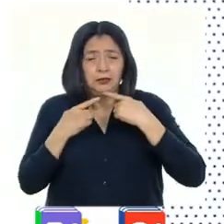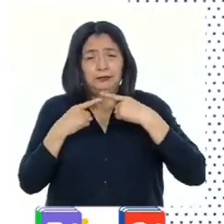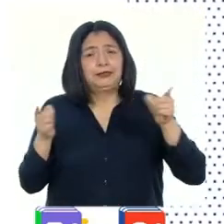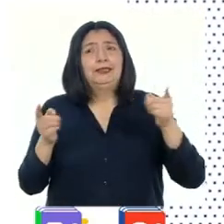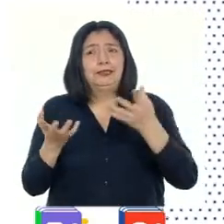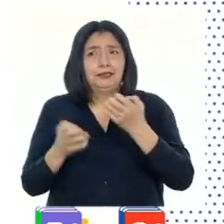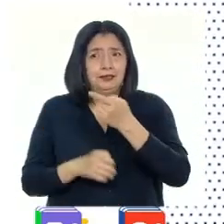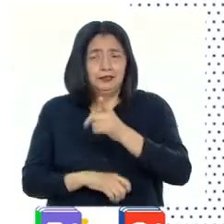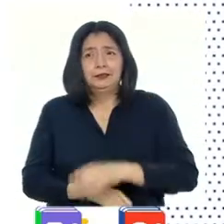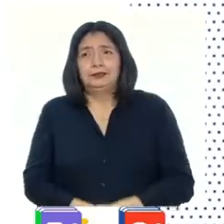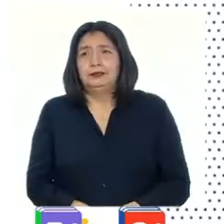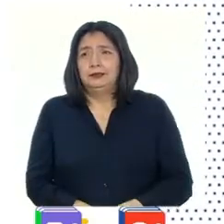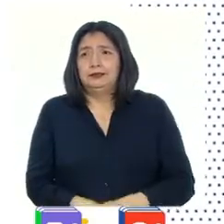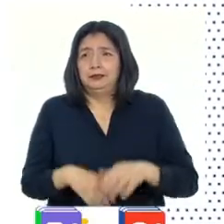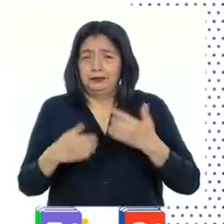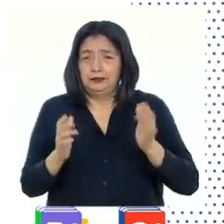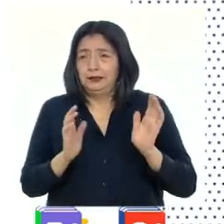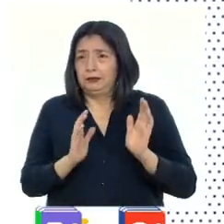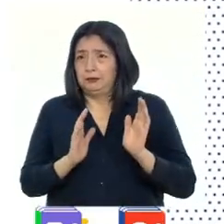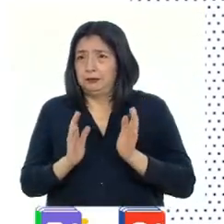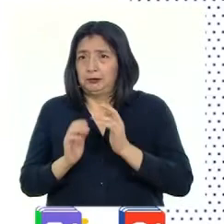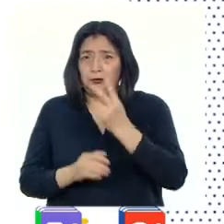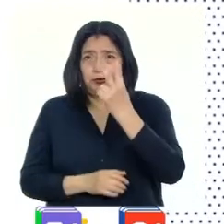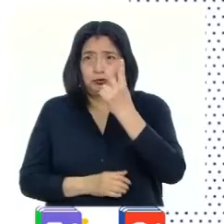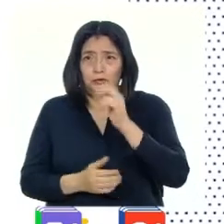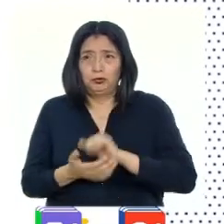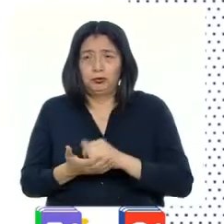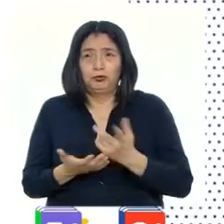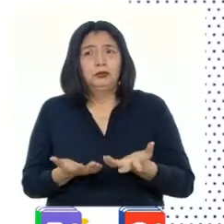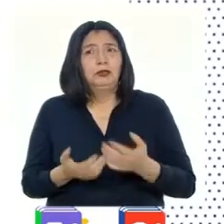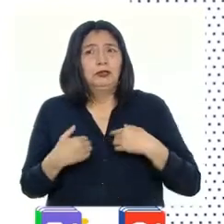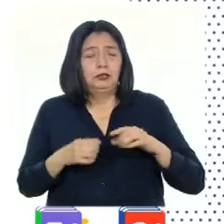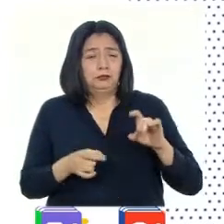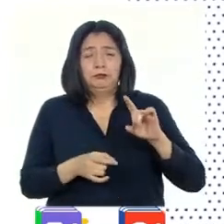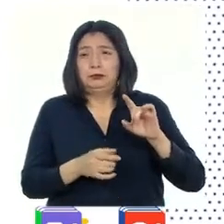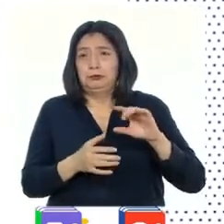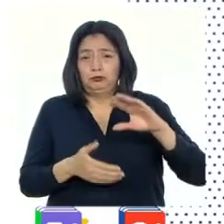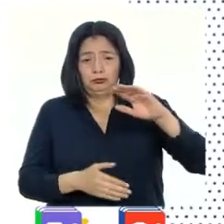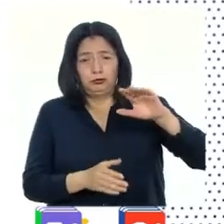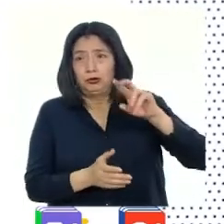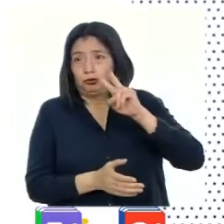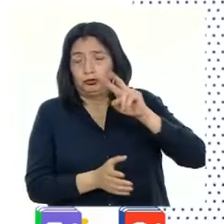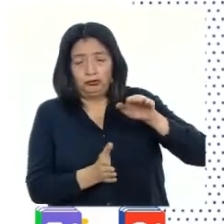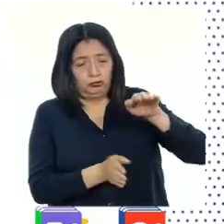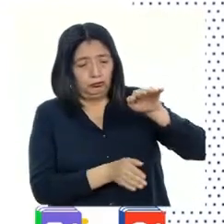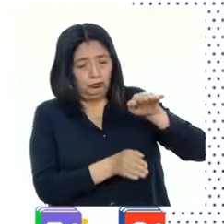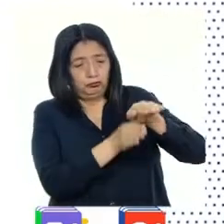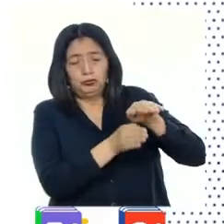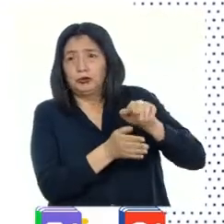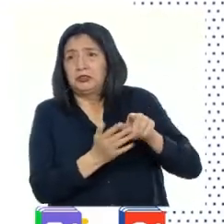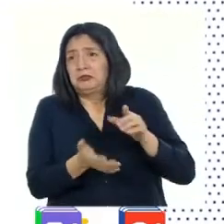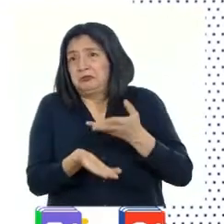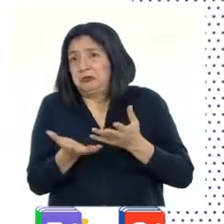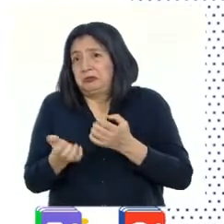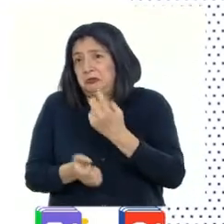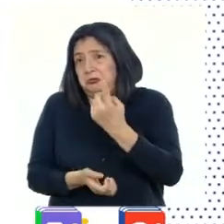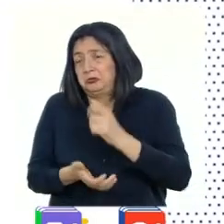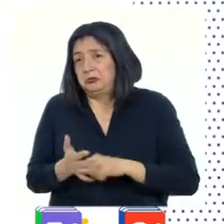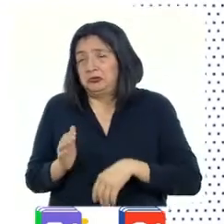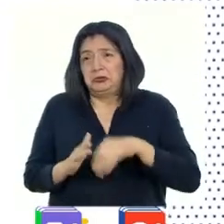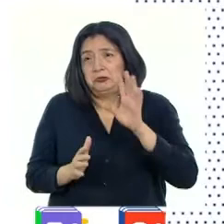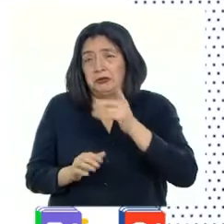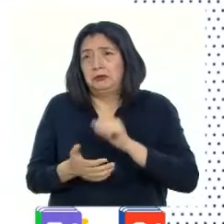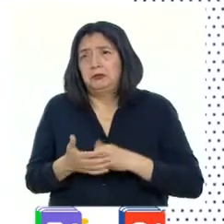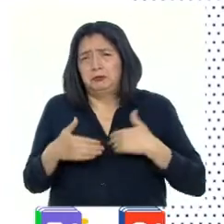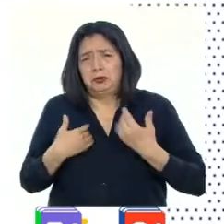quieren comunicar. Hemos preparado dos cajas y las uniremos para hacer dos niveles, pero si solo tienes una caja y quieres hacer más de un